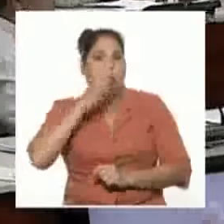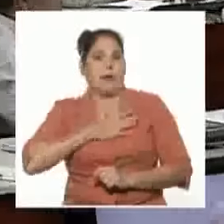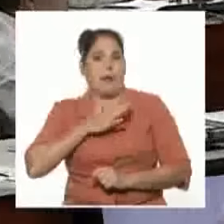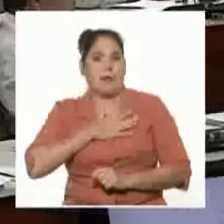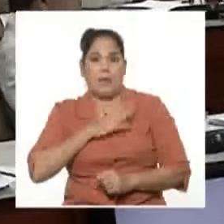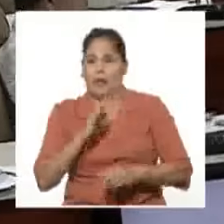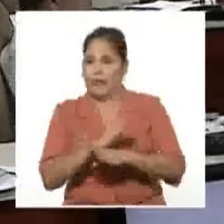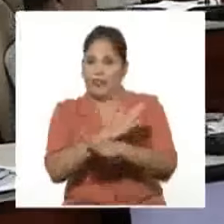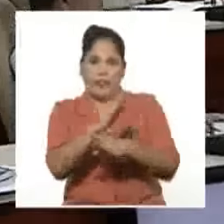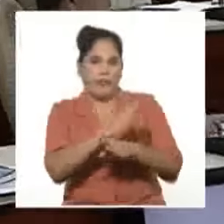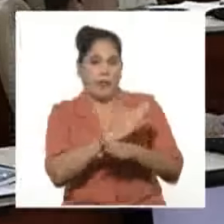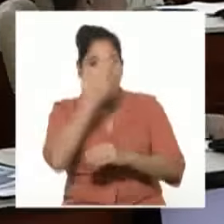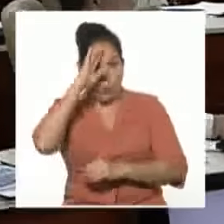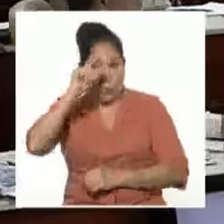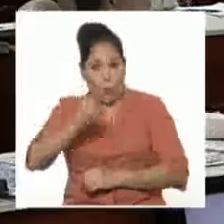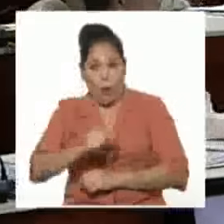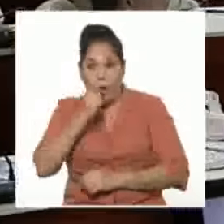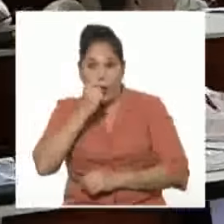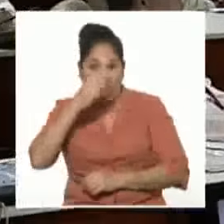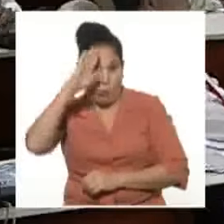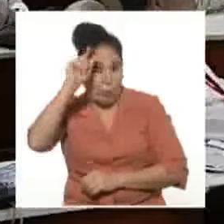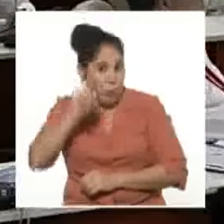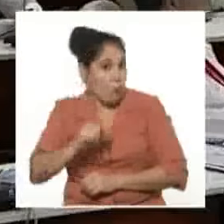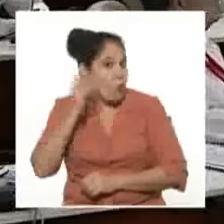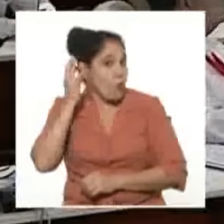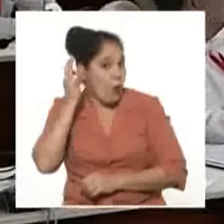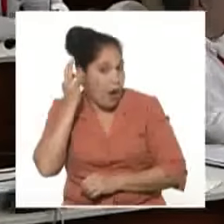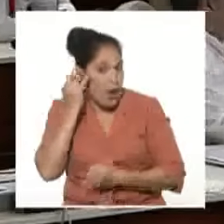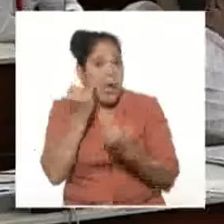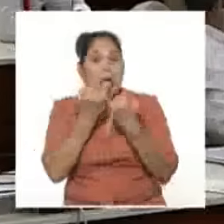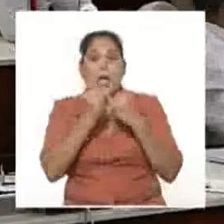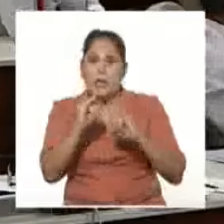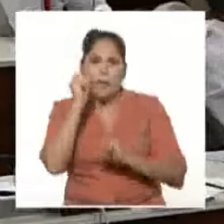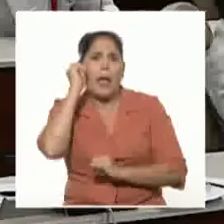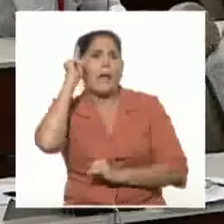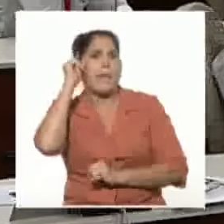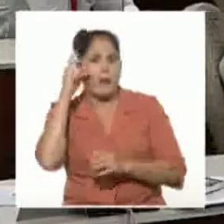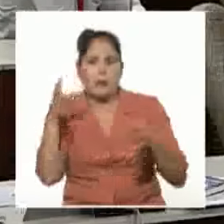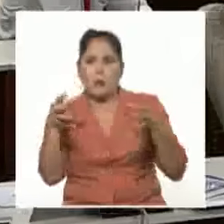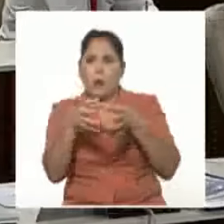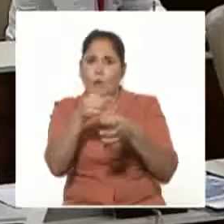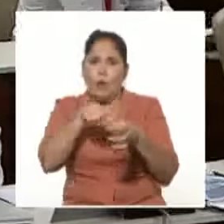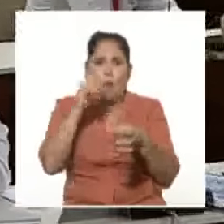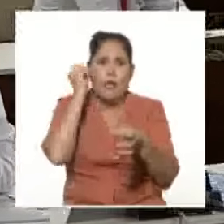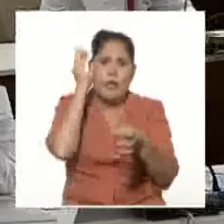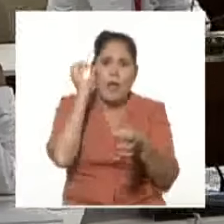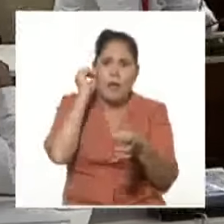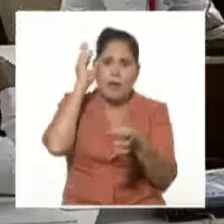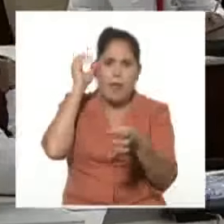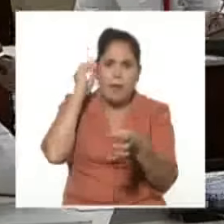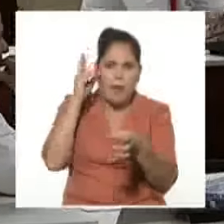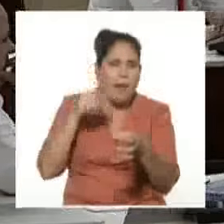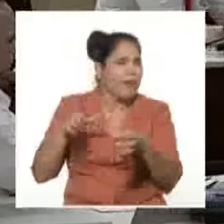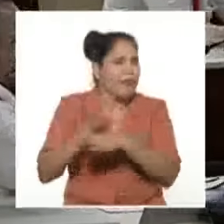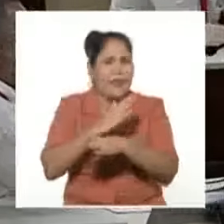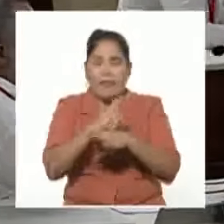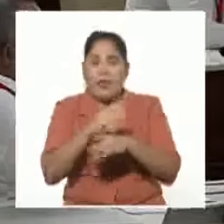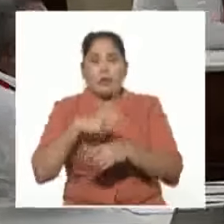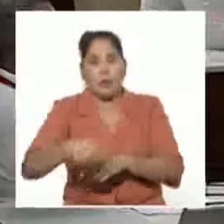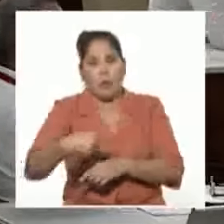protagonizan cubanas y cubanos de forma individual o en colectivo, no uno, sino todos los